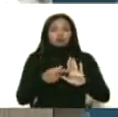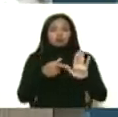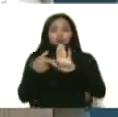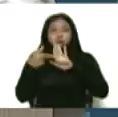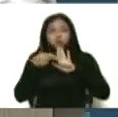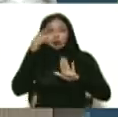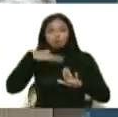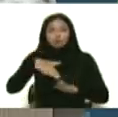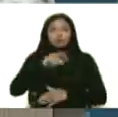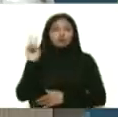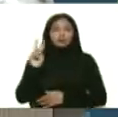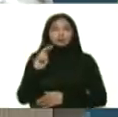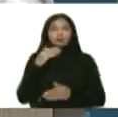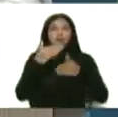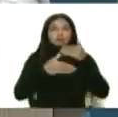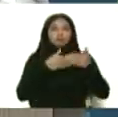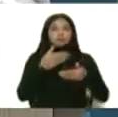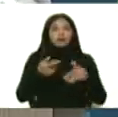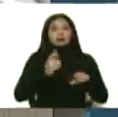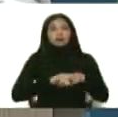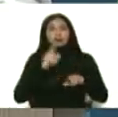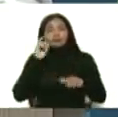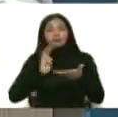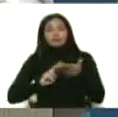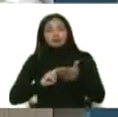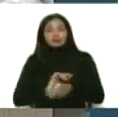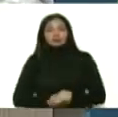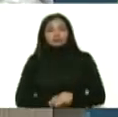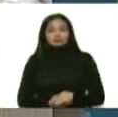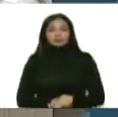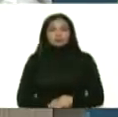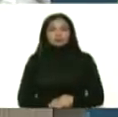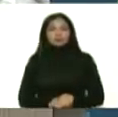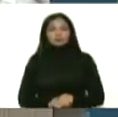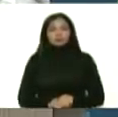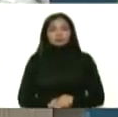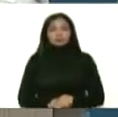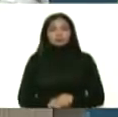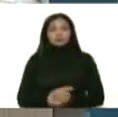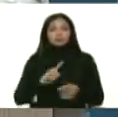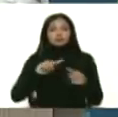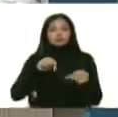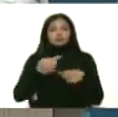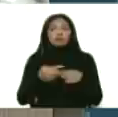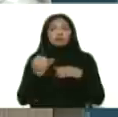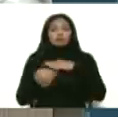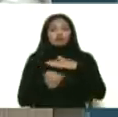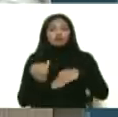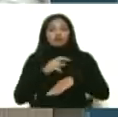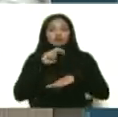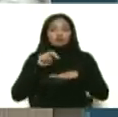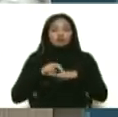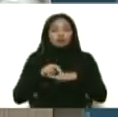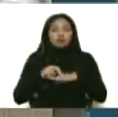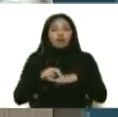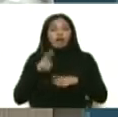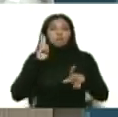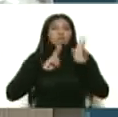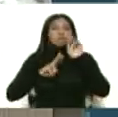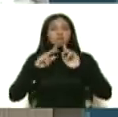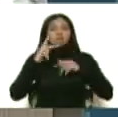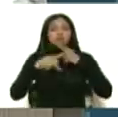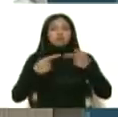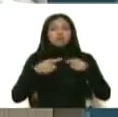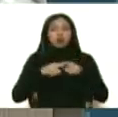pueblo de Venezuela los casos en tiempo real. Inmediatamente después de que el Instituto Nacional de Higiene produce